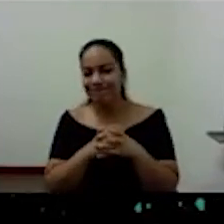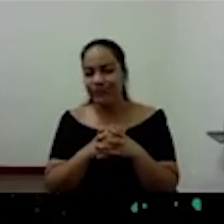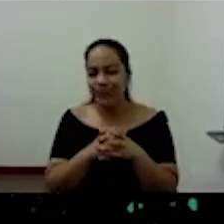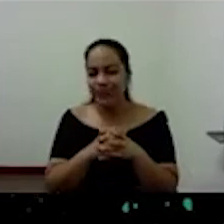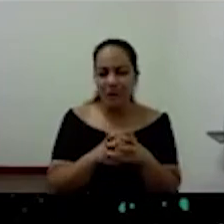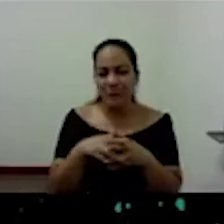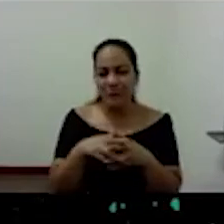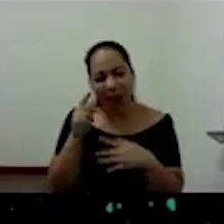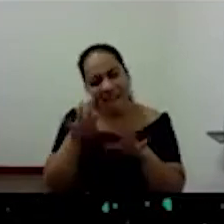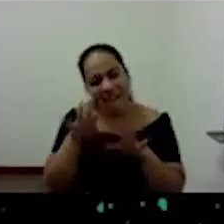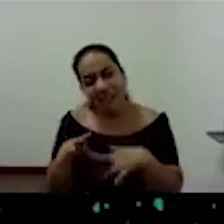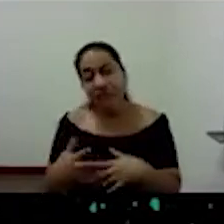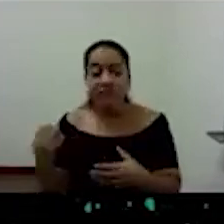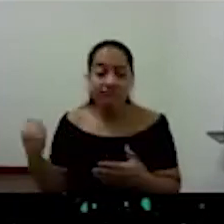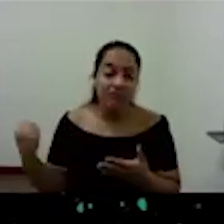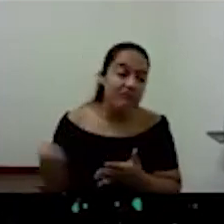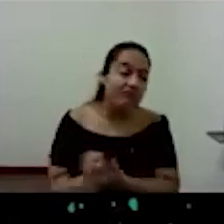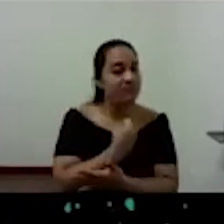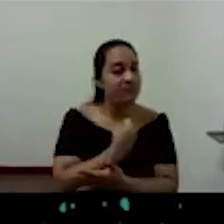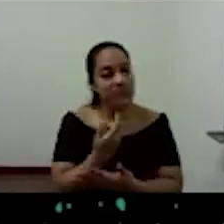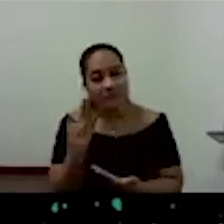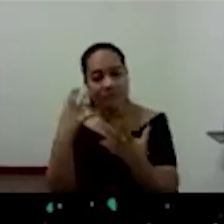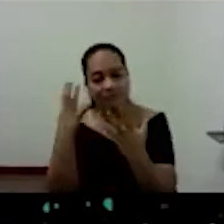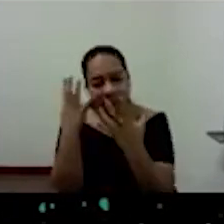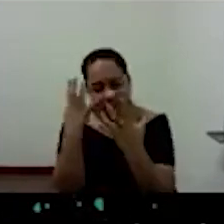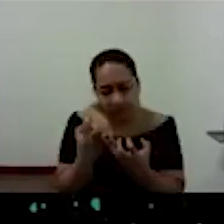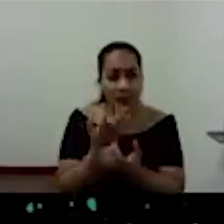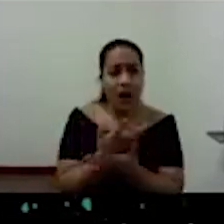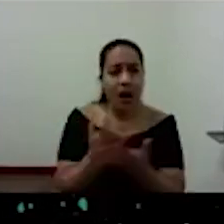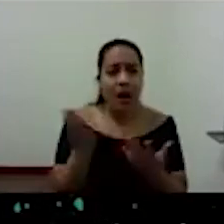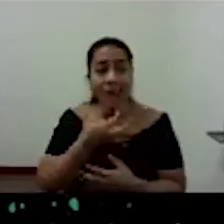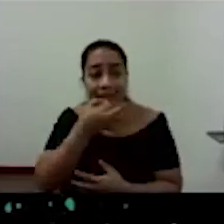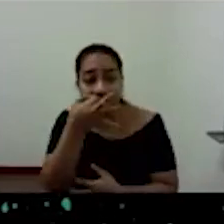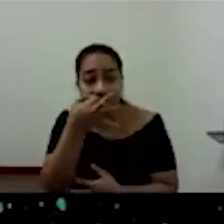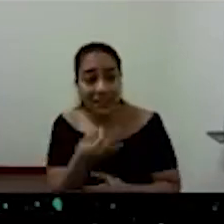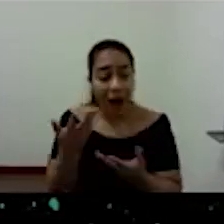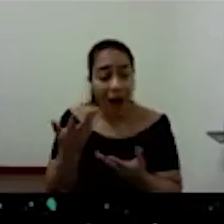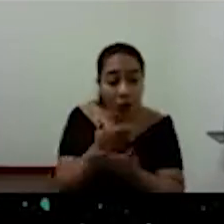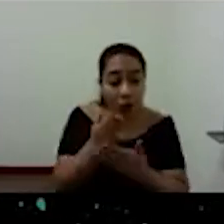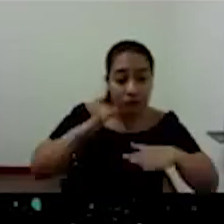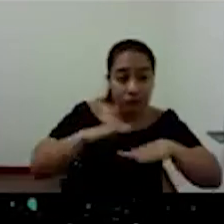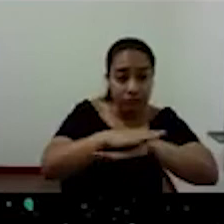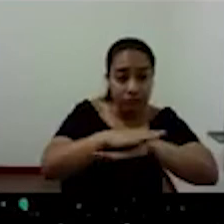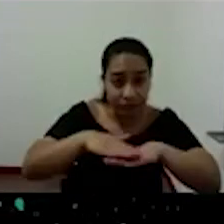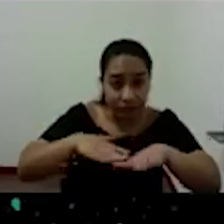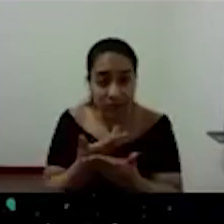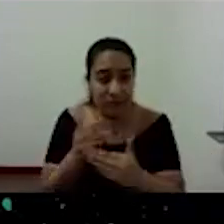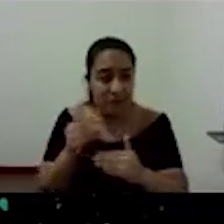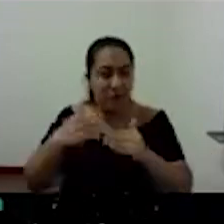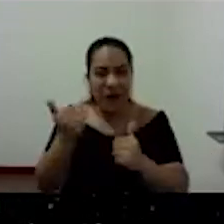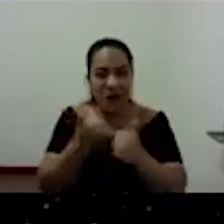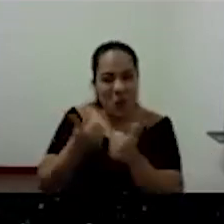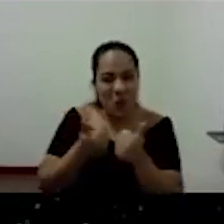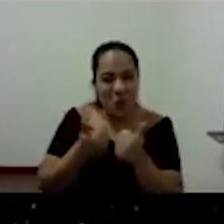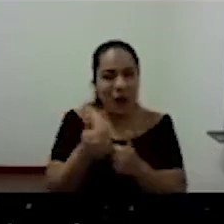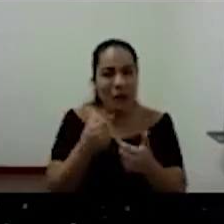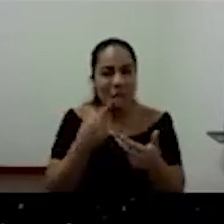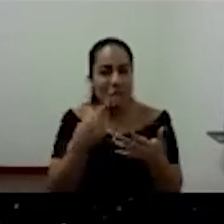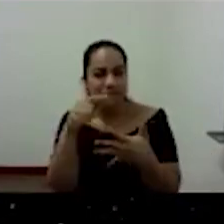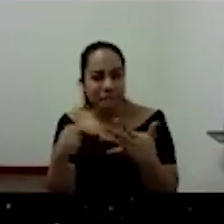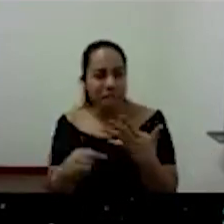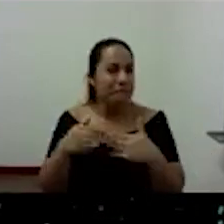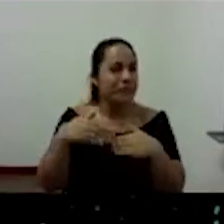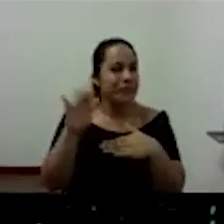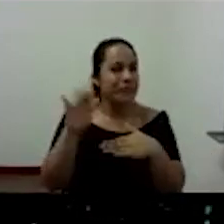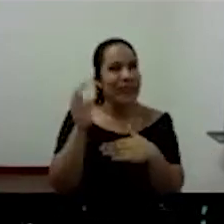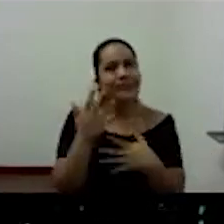decepcionan. Finalmente todas las revoluciones, sobre todo aquellas que pasan